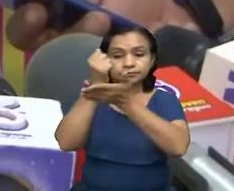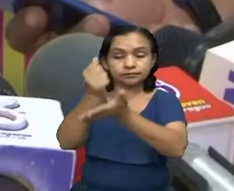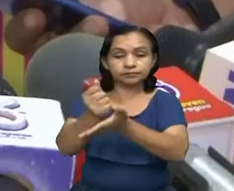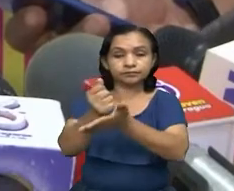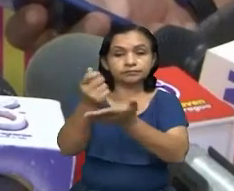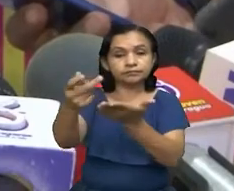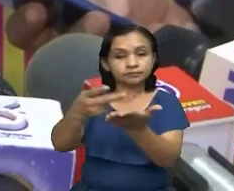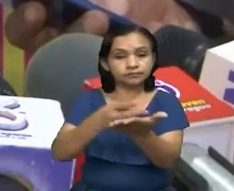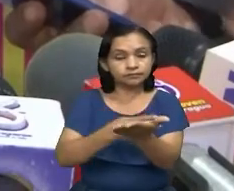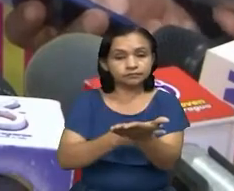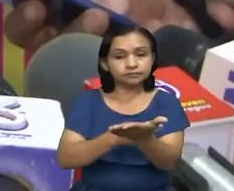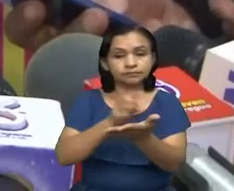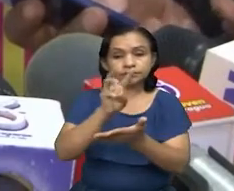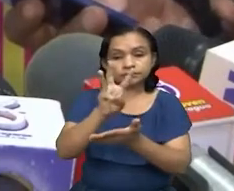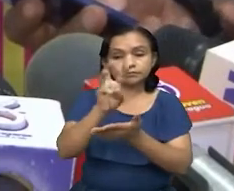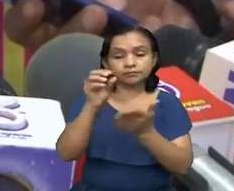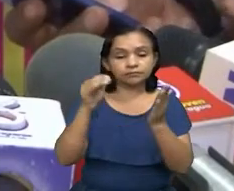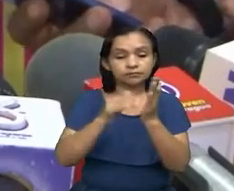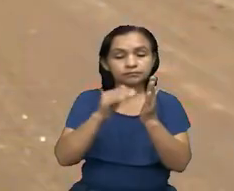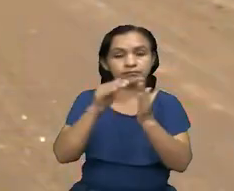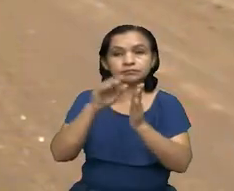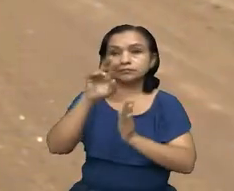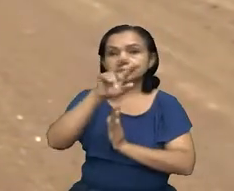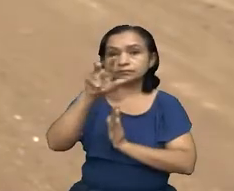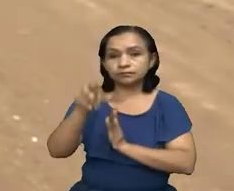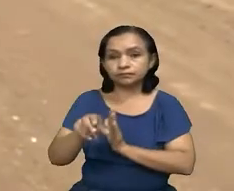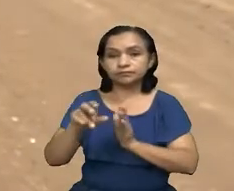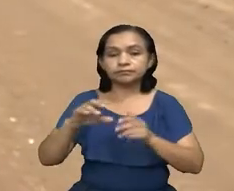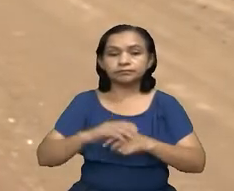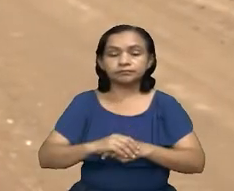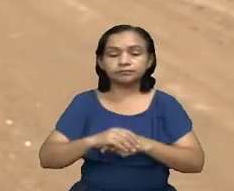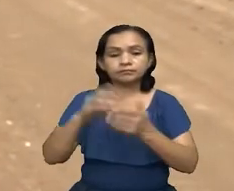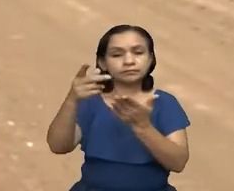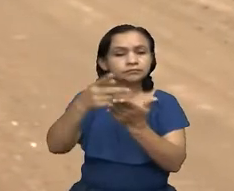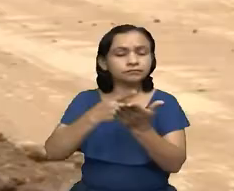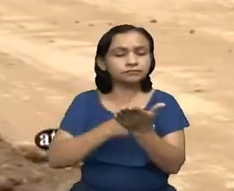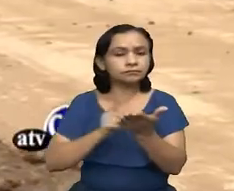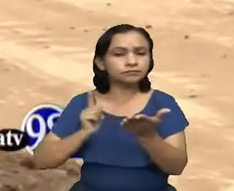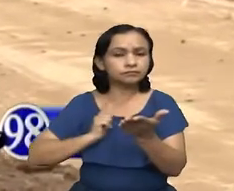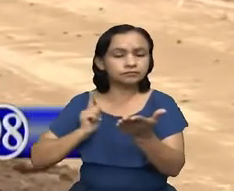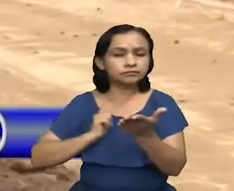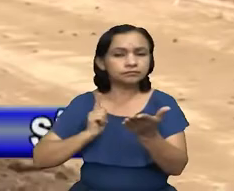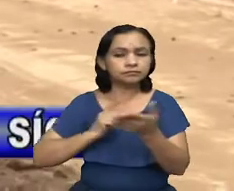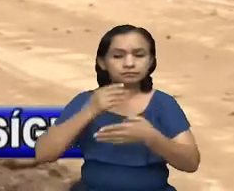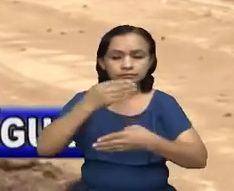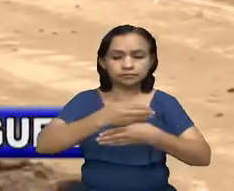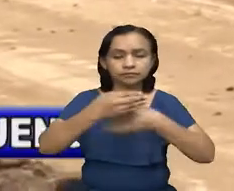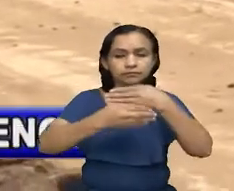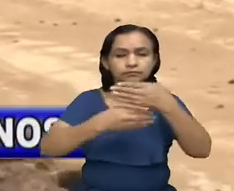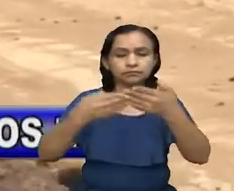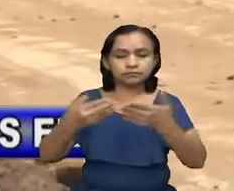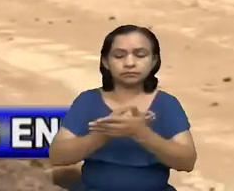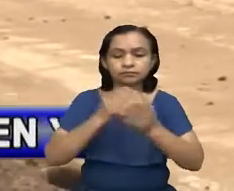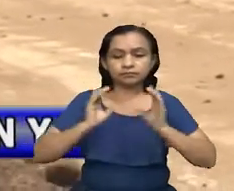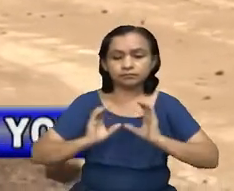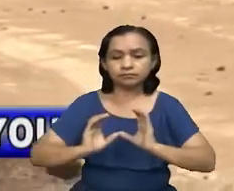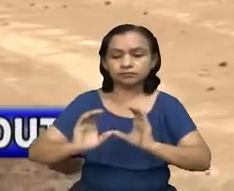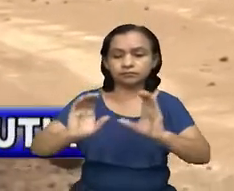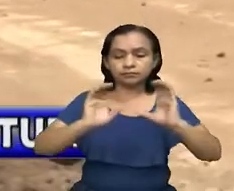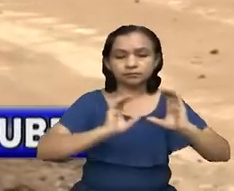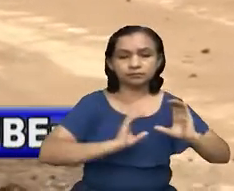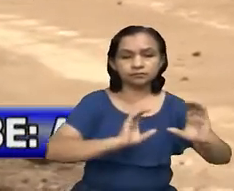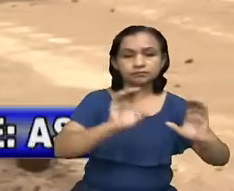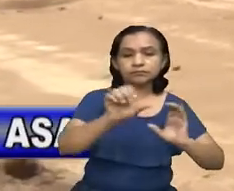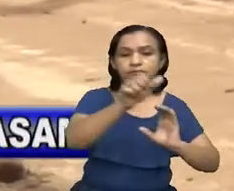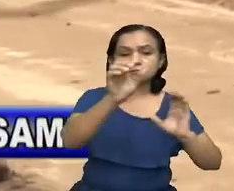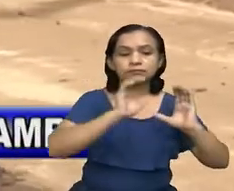estos proyectos $30 millones. Entre estos proyectos destaca la construcción de nuevas calles y los mejoramientos de